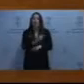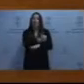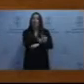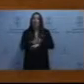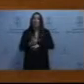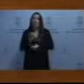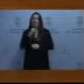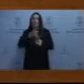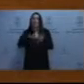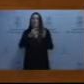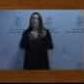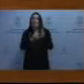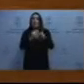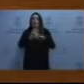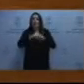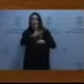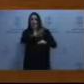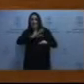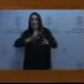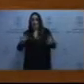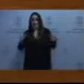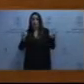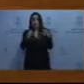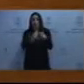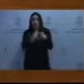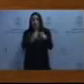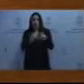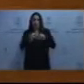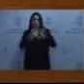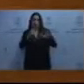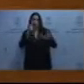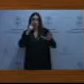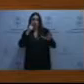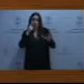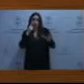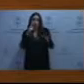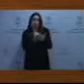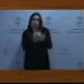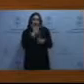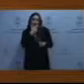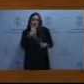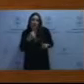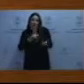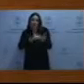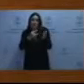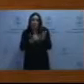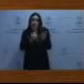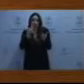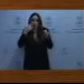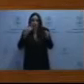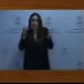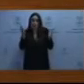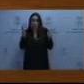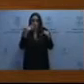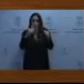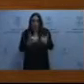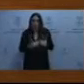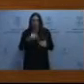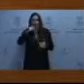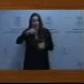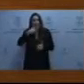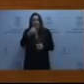interinidad, no es muy difícil comprobar que ese plan no existe. No es muy difícil comprobar que cuando aquí hablábamos de la necesidad de